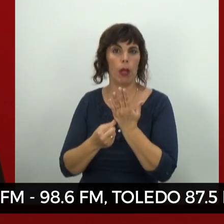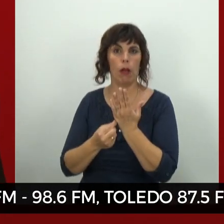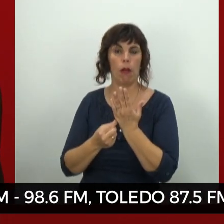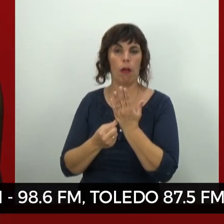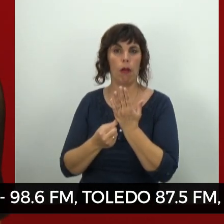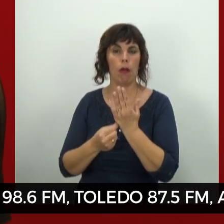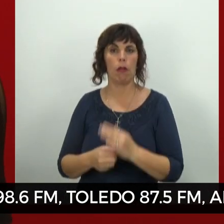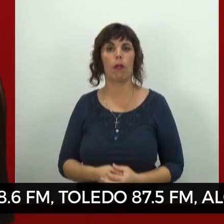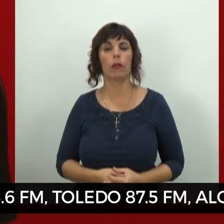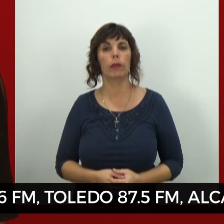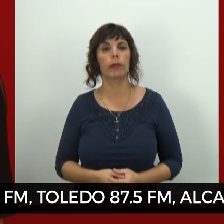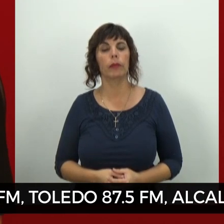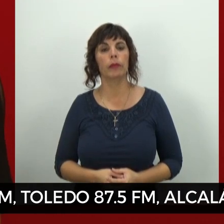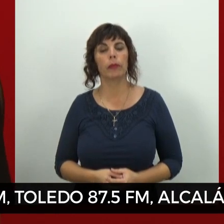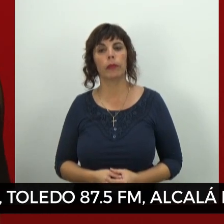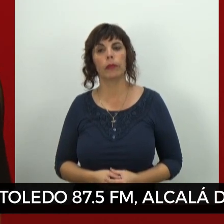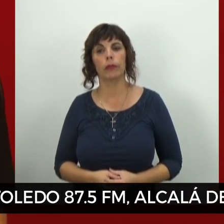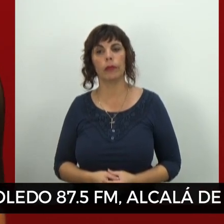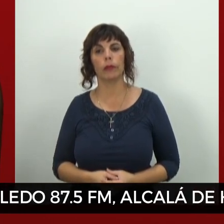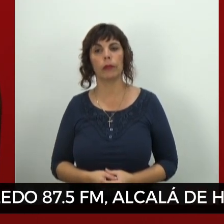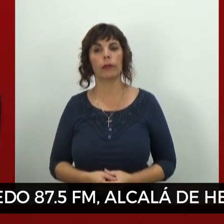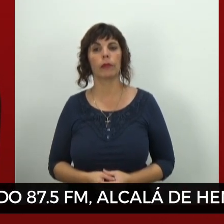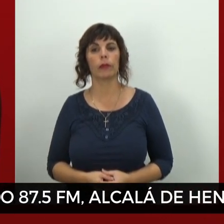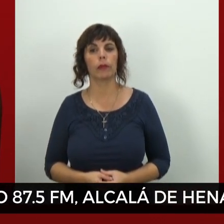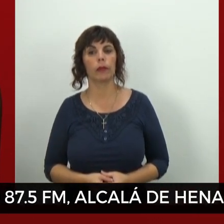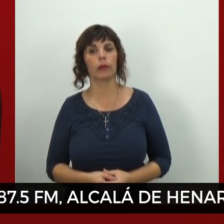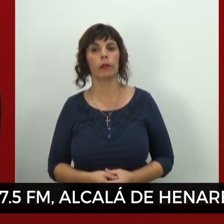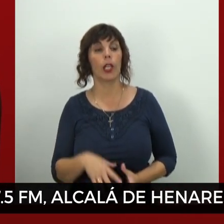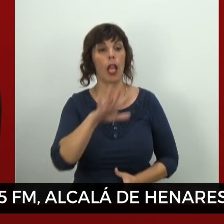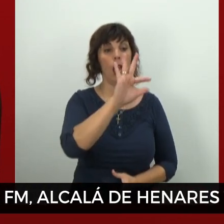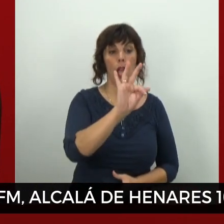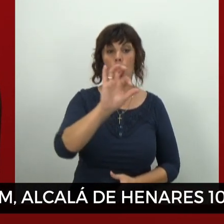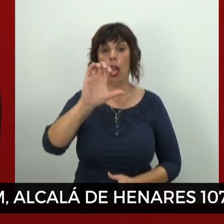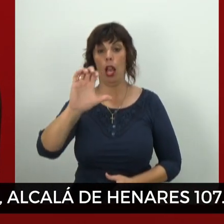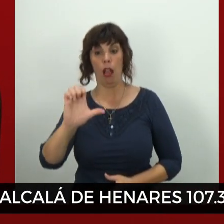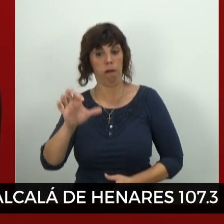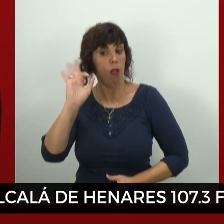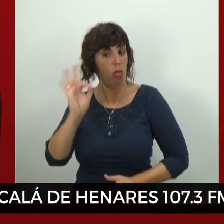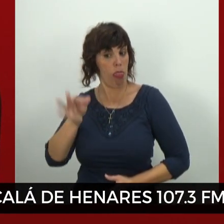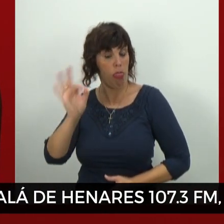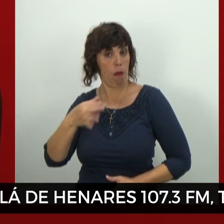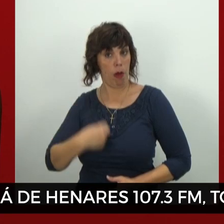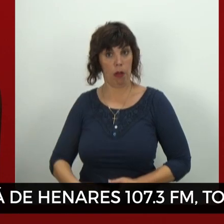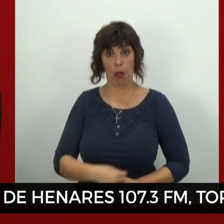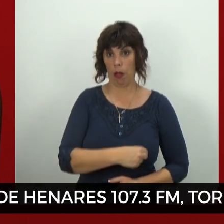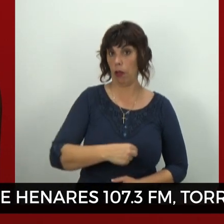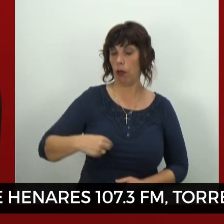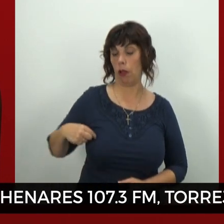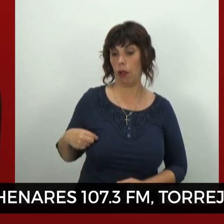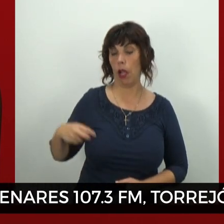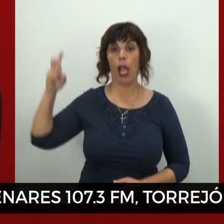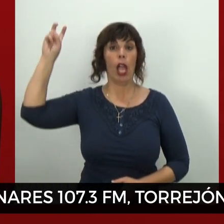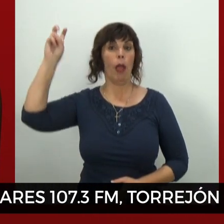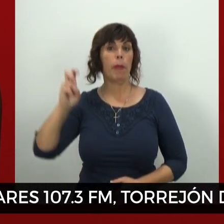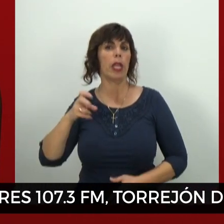Porque, querido oyente, mire, la fe verdadera cristiana no viene por el leer